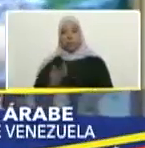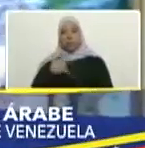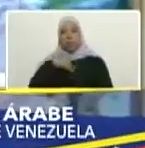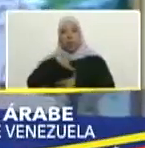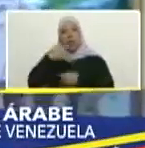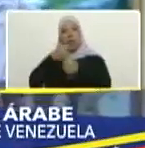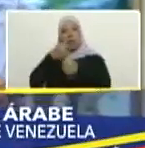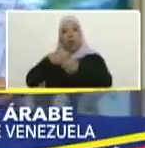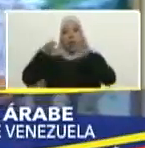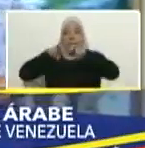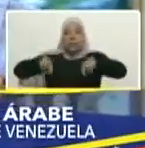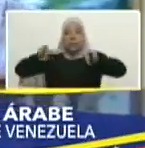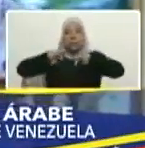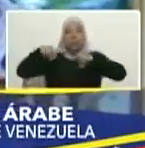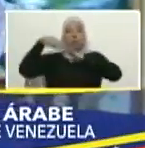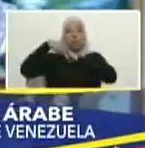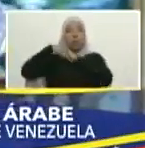intensificar